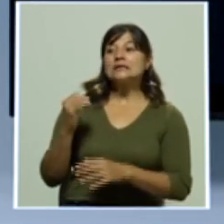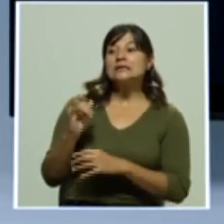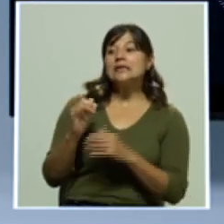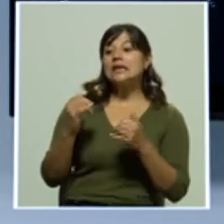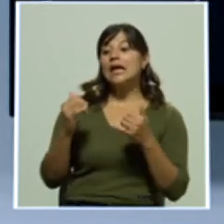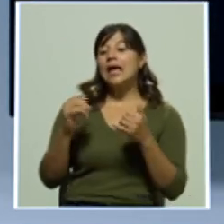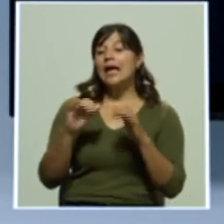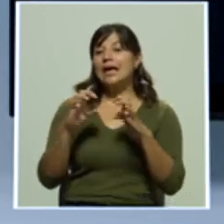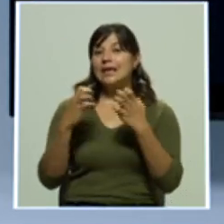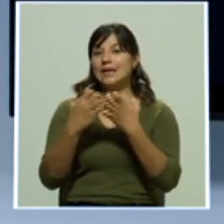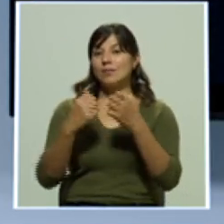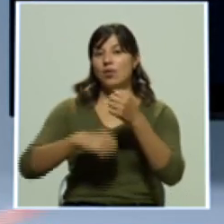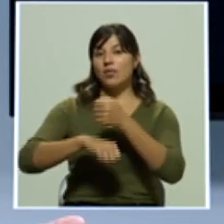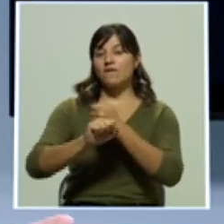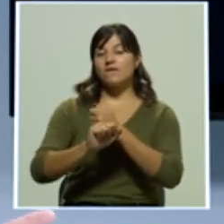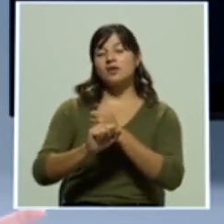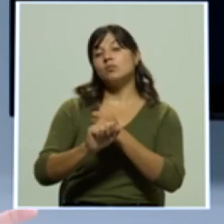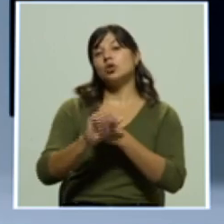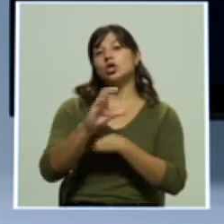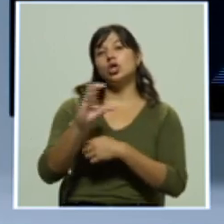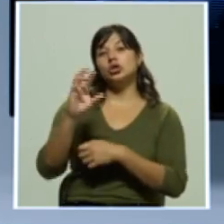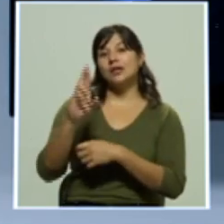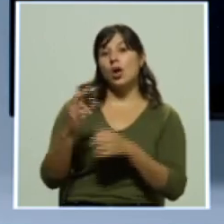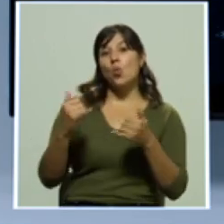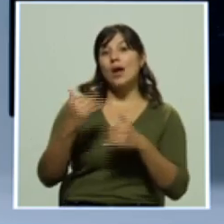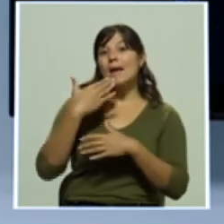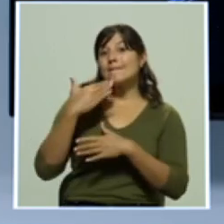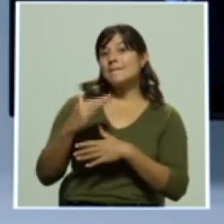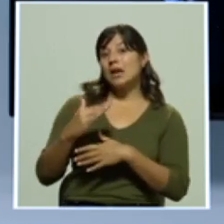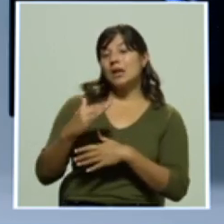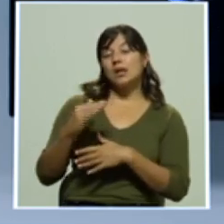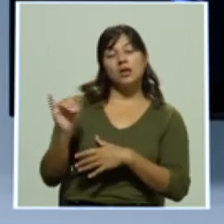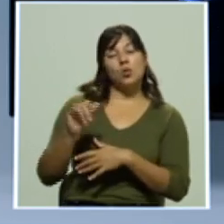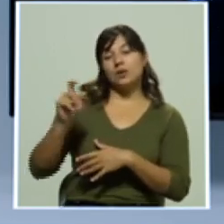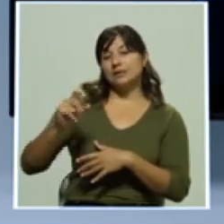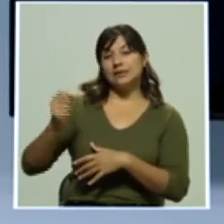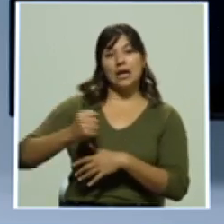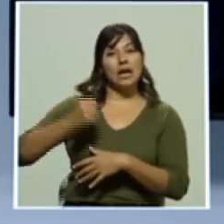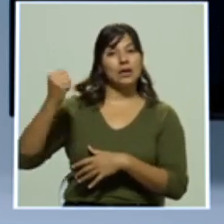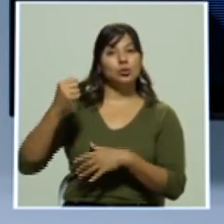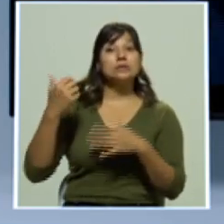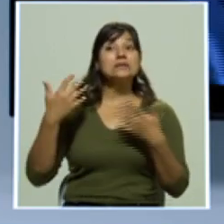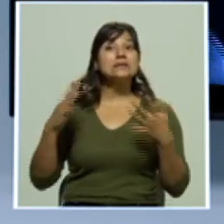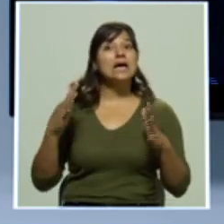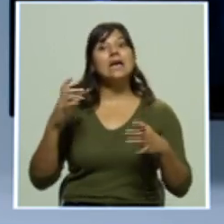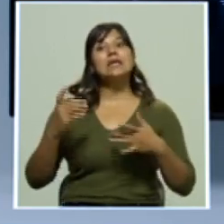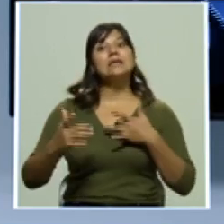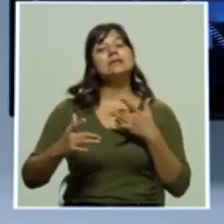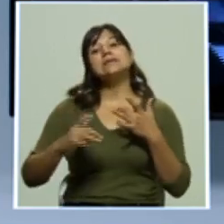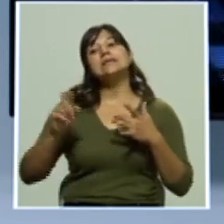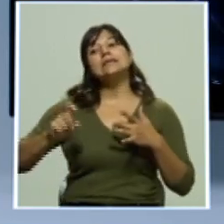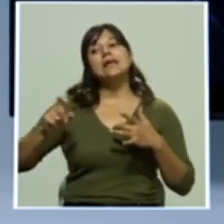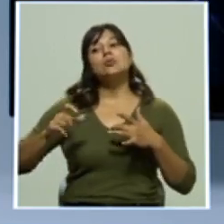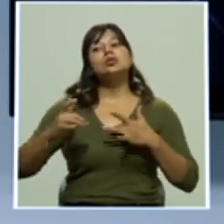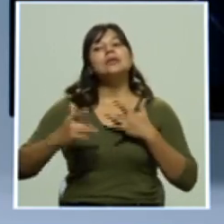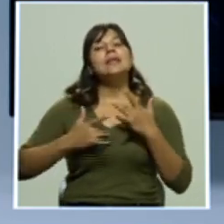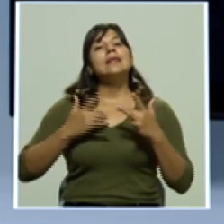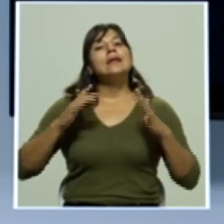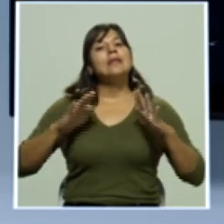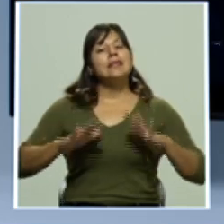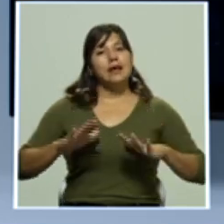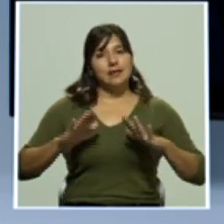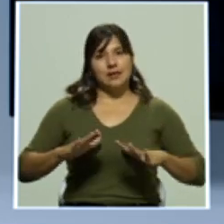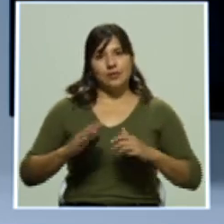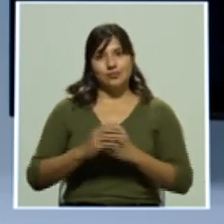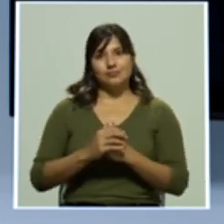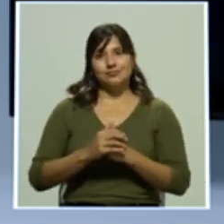mañana, se ocupa la victoria, ¿verdad? Porque ya todos necesitamos un poquito de tranquilidad porque la eliminatoria está ahí nomás. Sí. Así que el tema de ganar